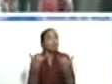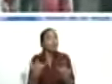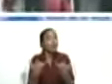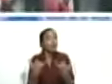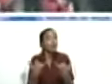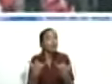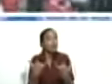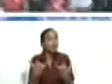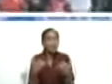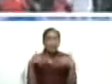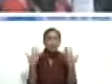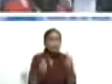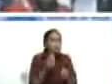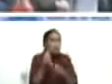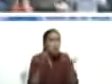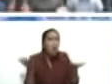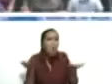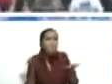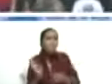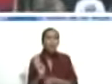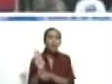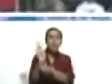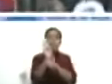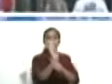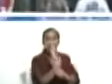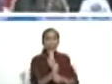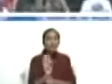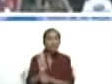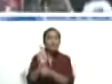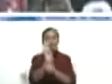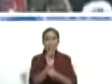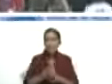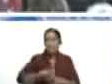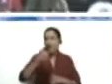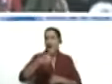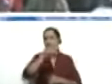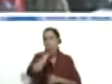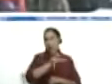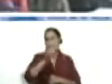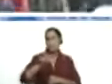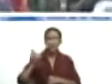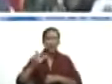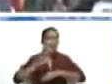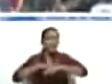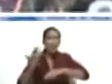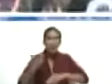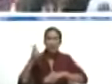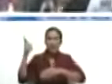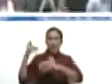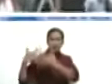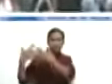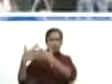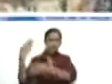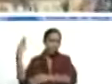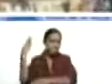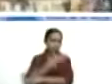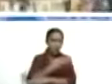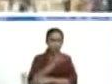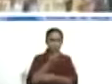para proteger a quienes más fueron golpeados por las sanciones criminales, por la guerra